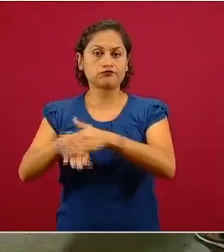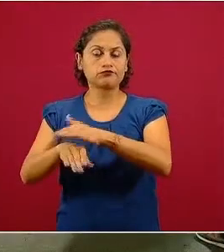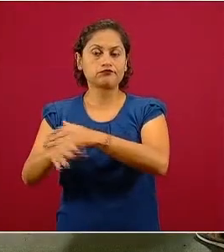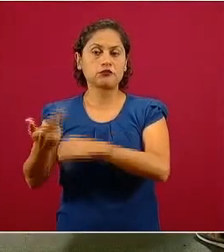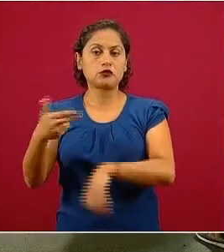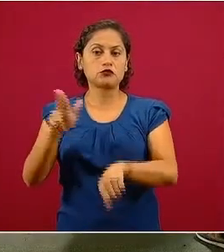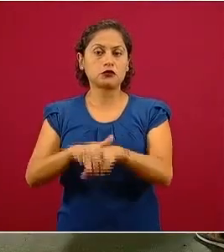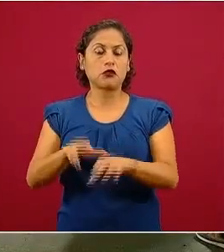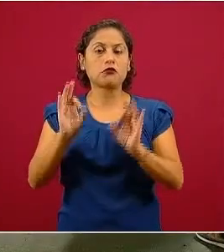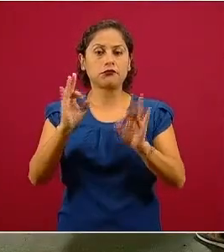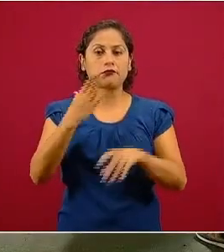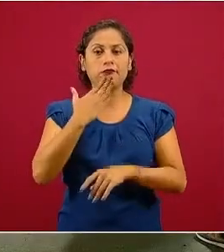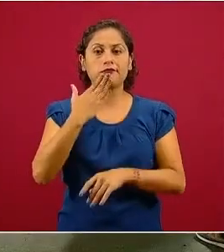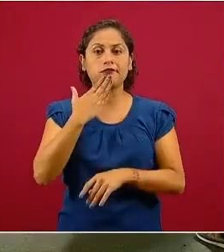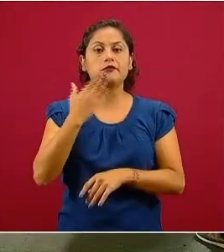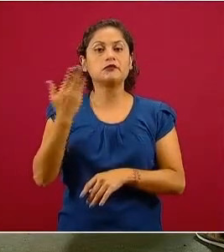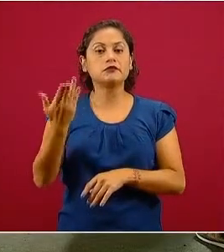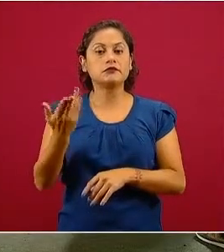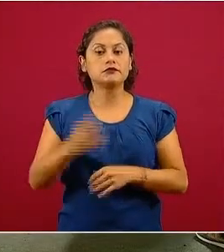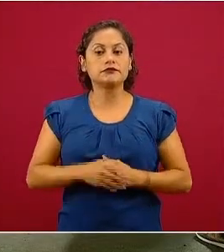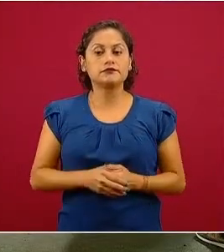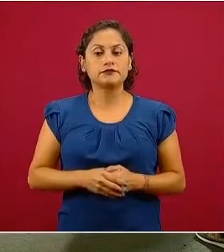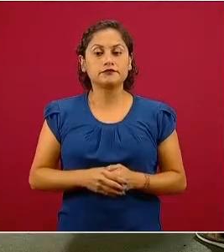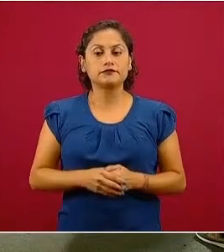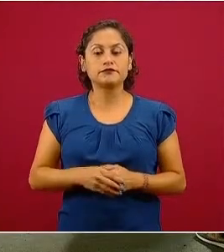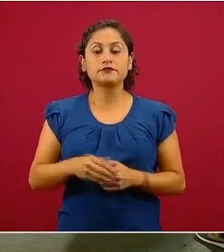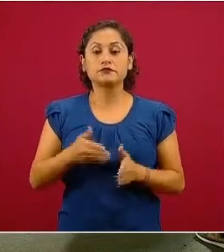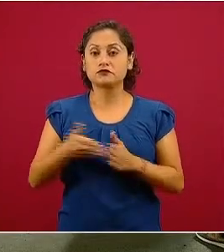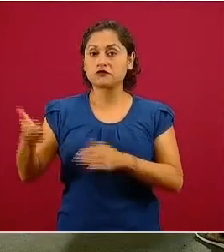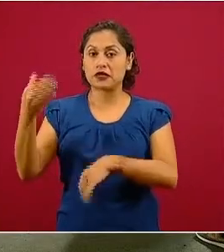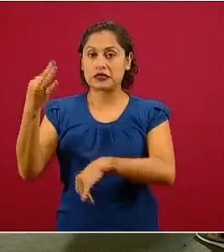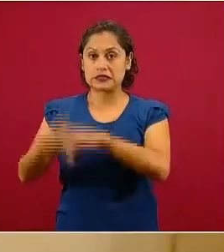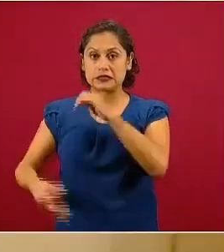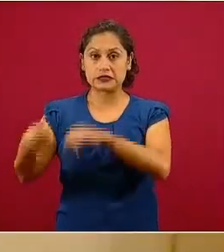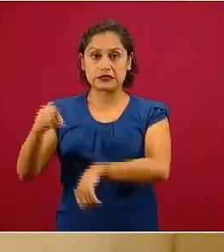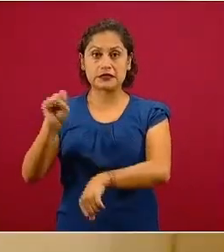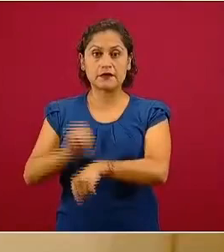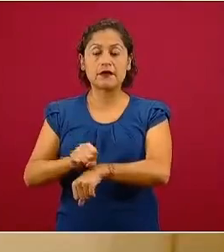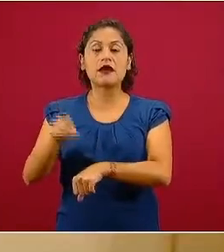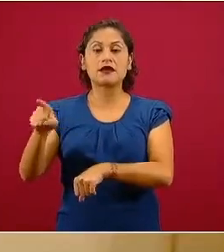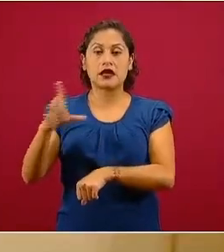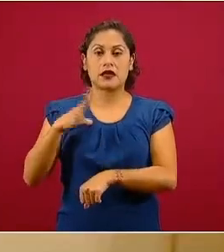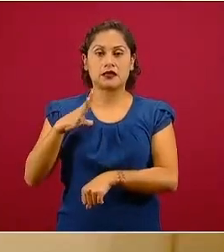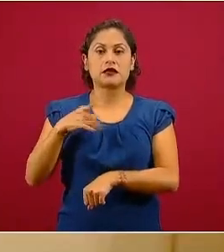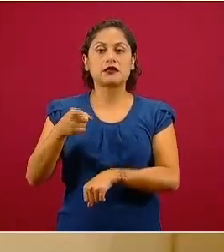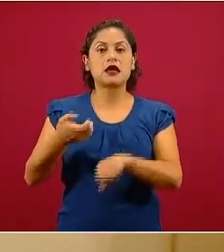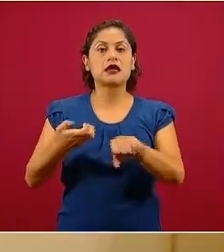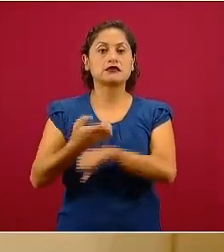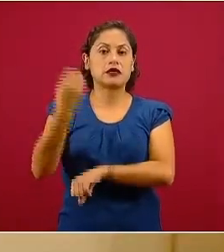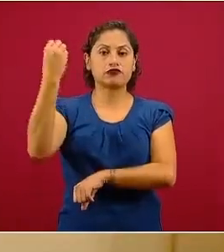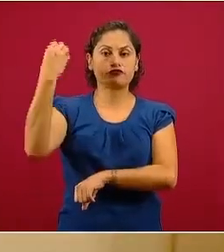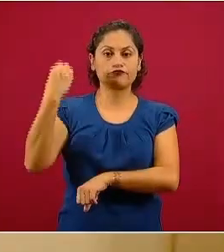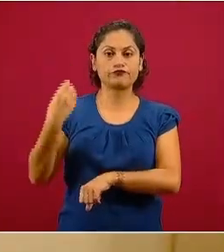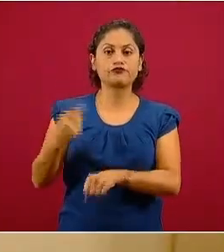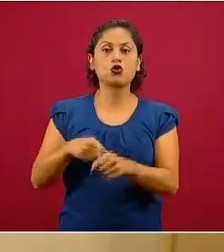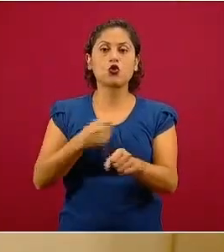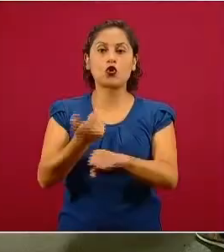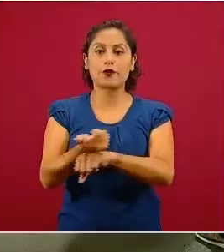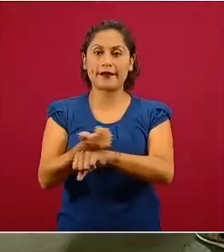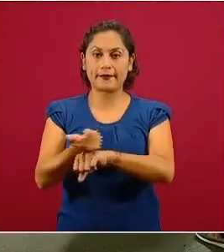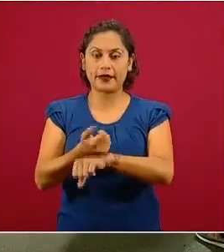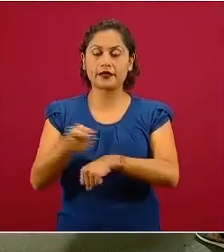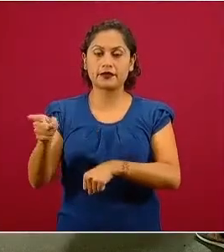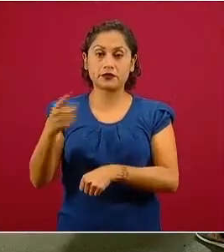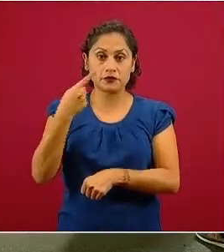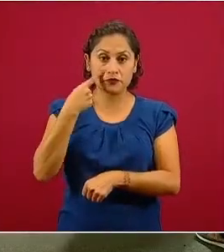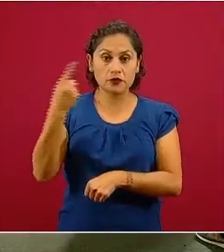disminución inclusive de su hospitalización en la última semana, están en semáforo de riesgo amarillo. Veamos la tendencia de la hospitalización de